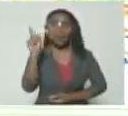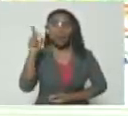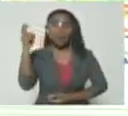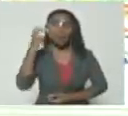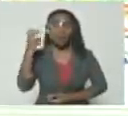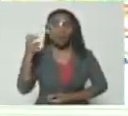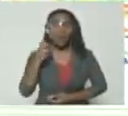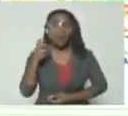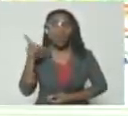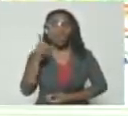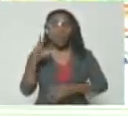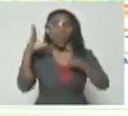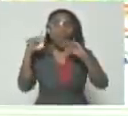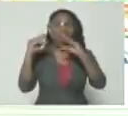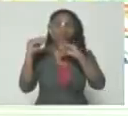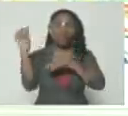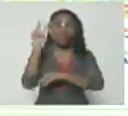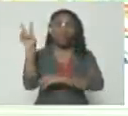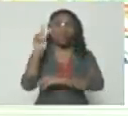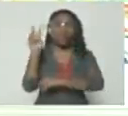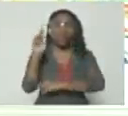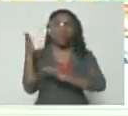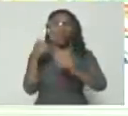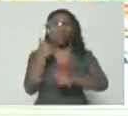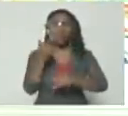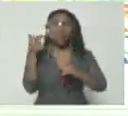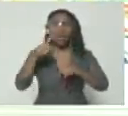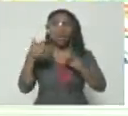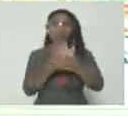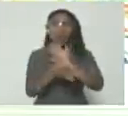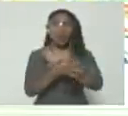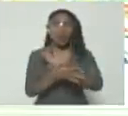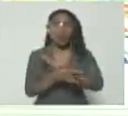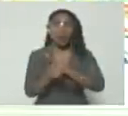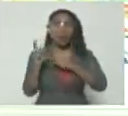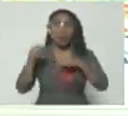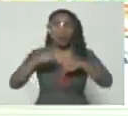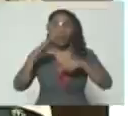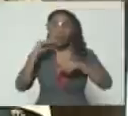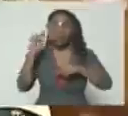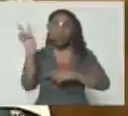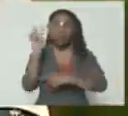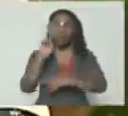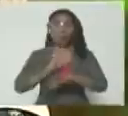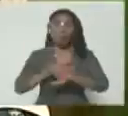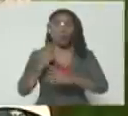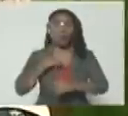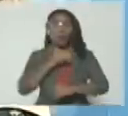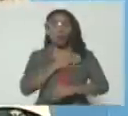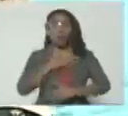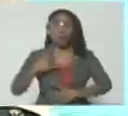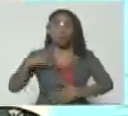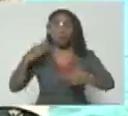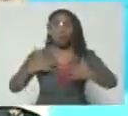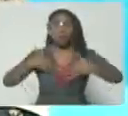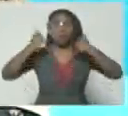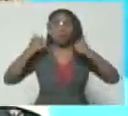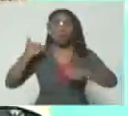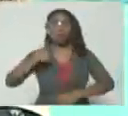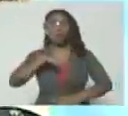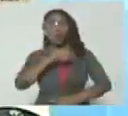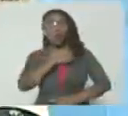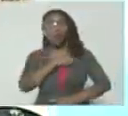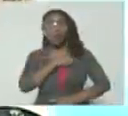chocolates edición. Que hablan venezolano, dice aquí. Se habla venezolano porque queremos rescatar